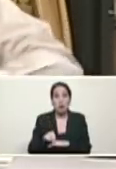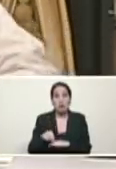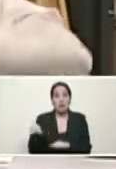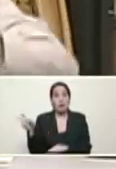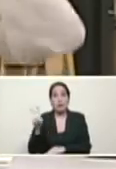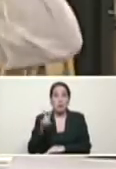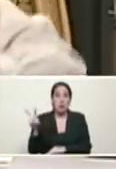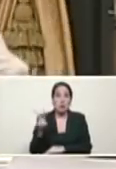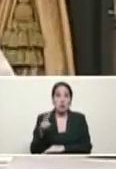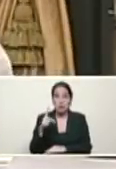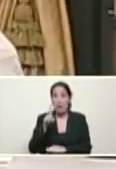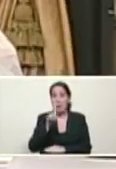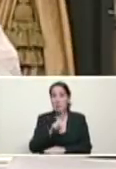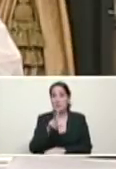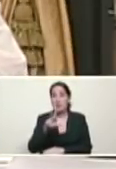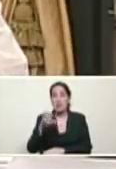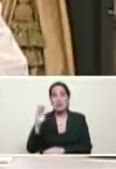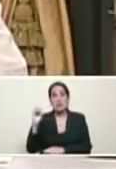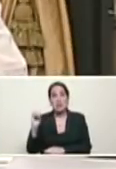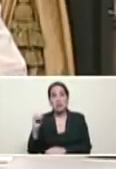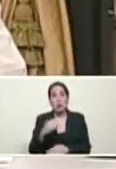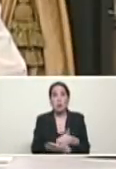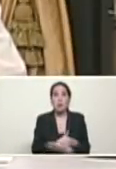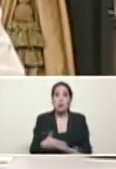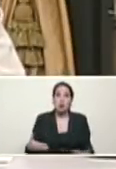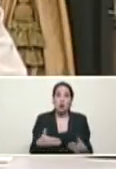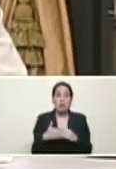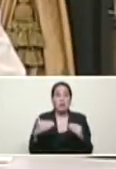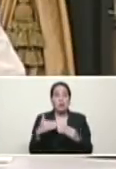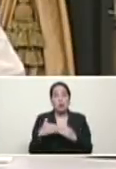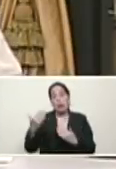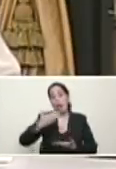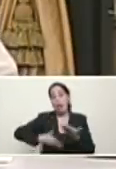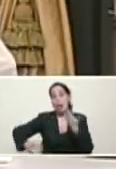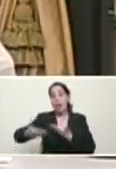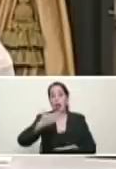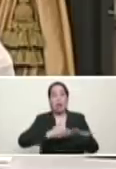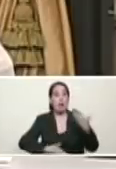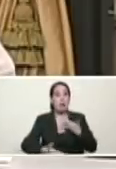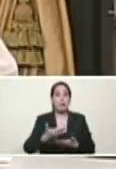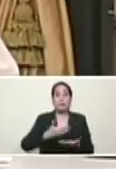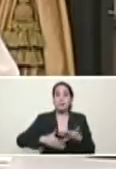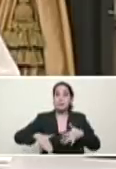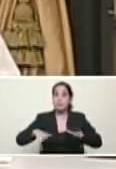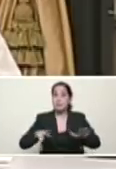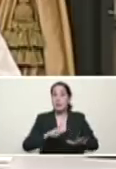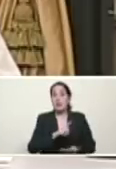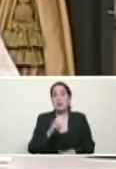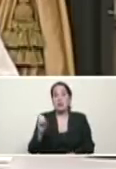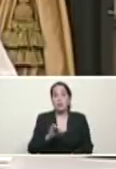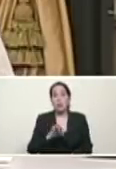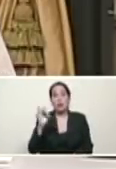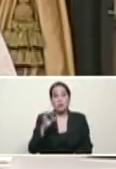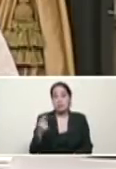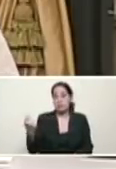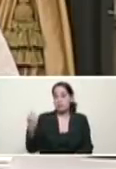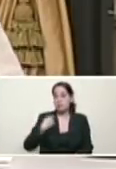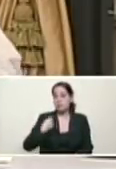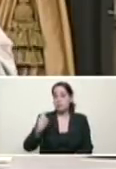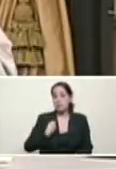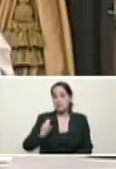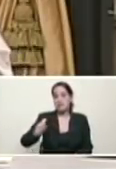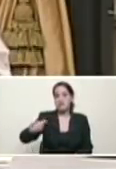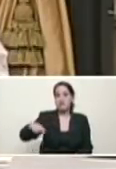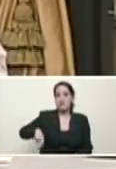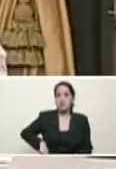con Citgo. 1.300 millones de dólares. Están haciendo negocio. Por lo menos el 10% le llega al bolsillo